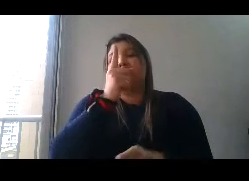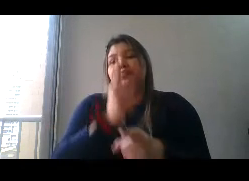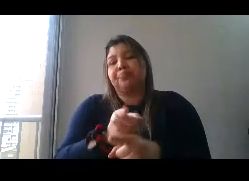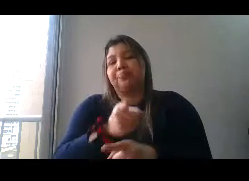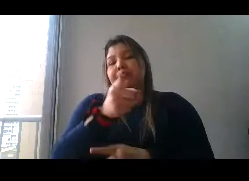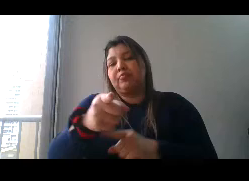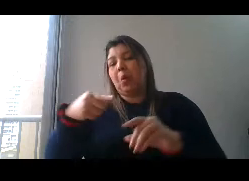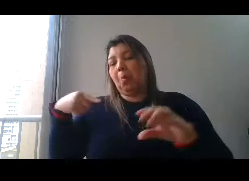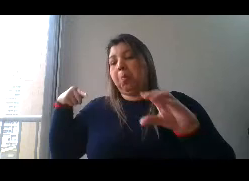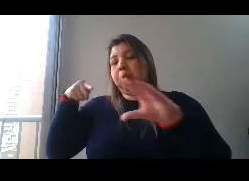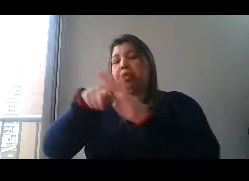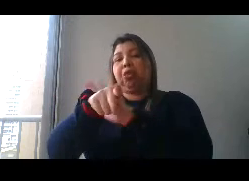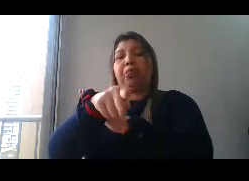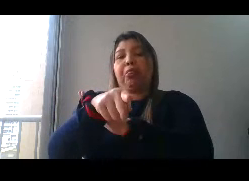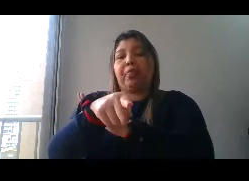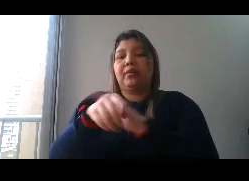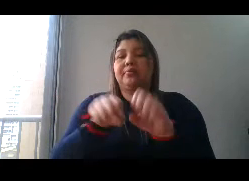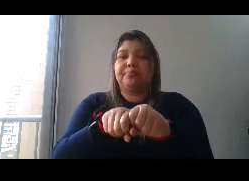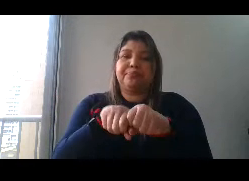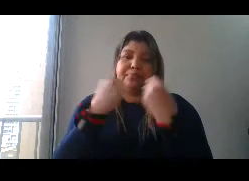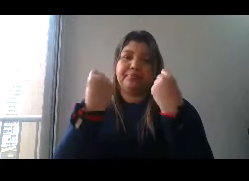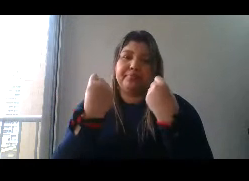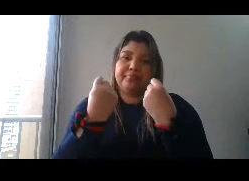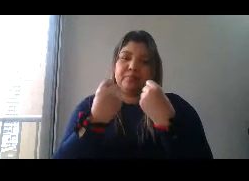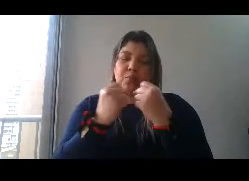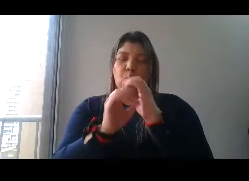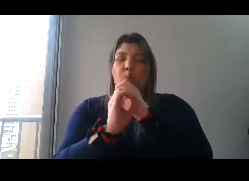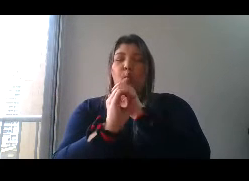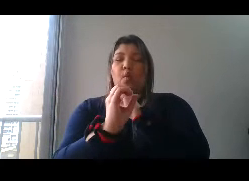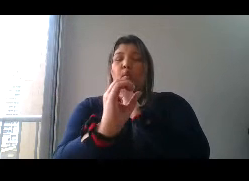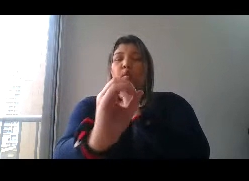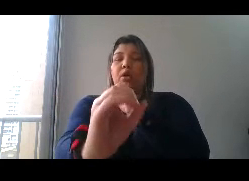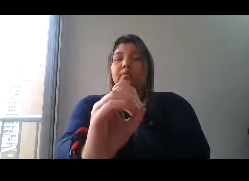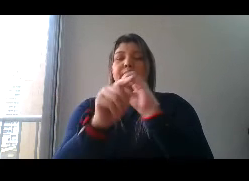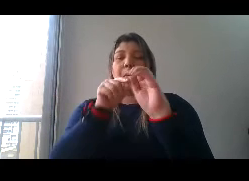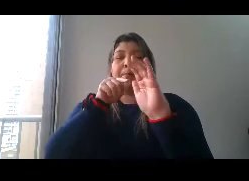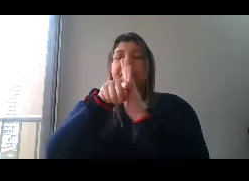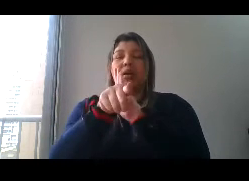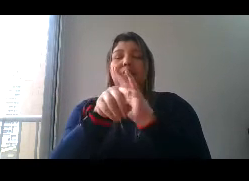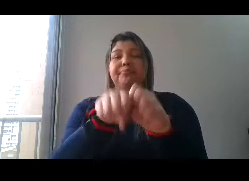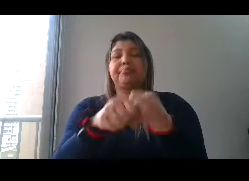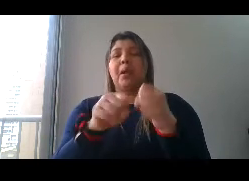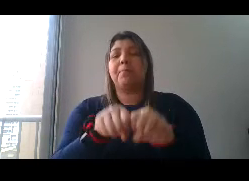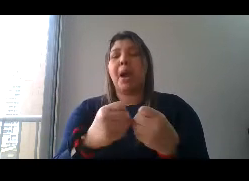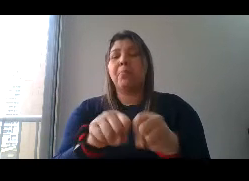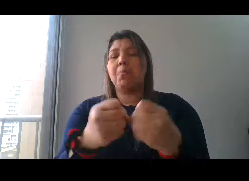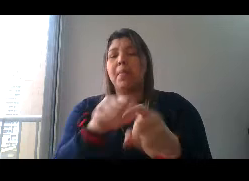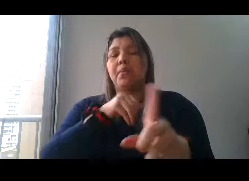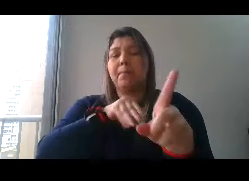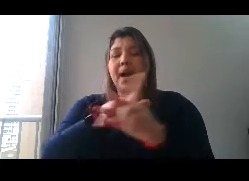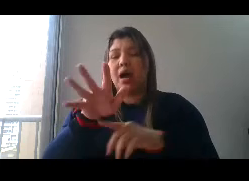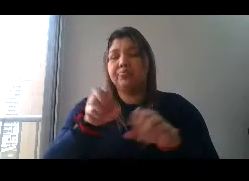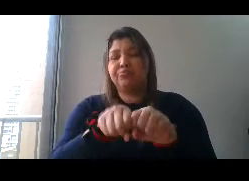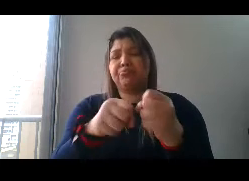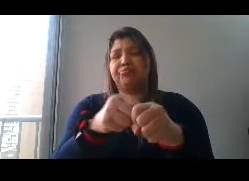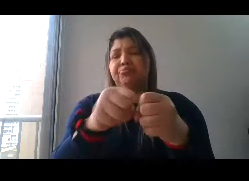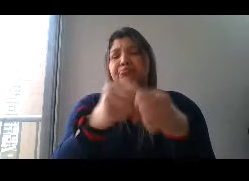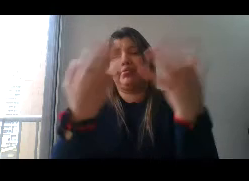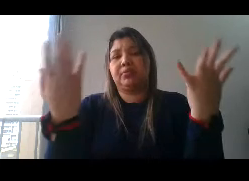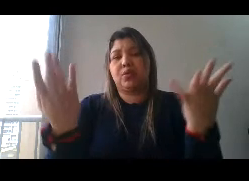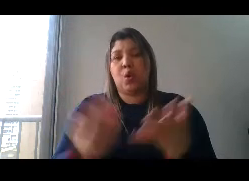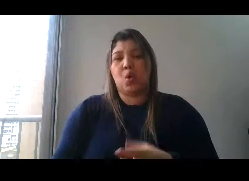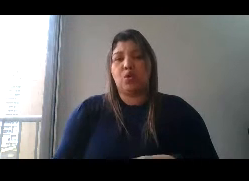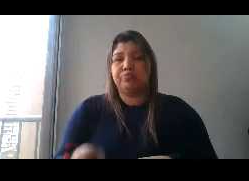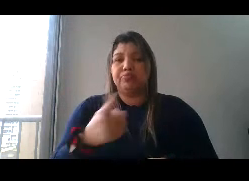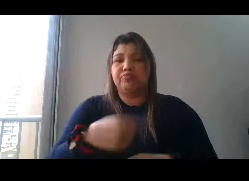final, ¿cierto? Todo se alinea para que se materialice ese